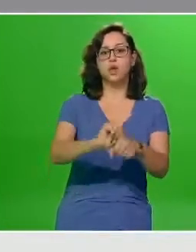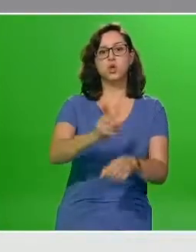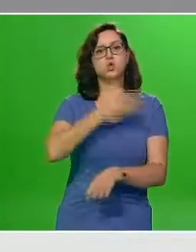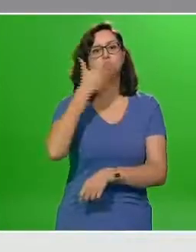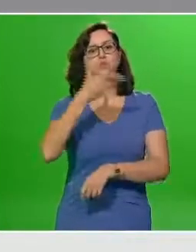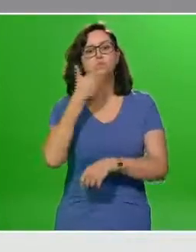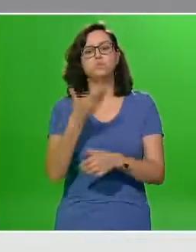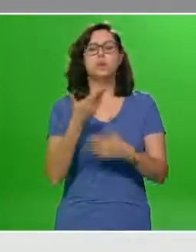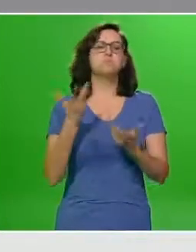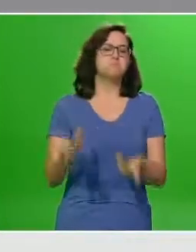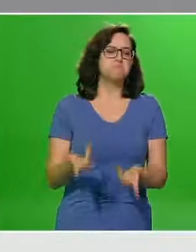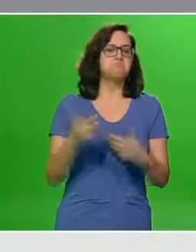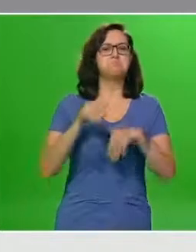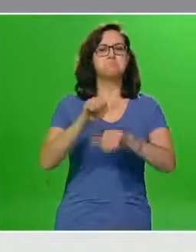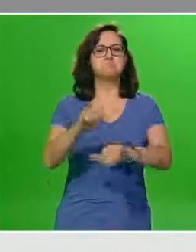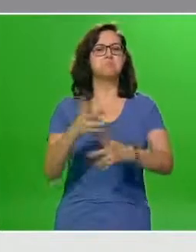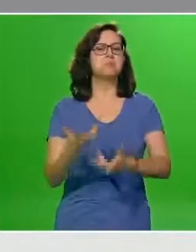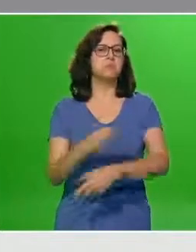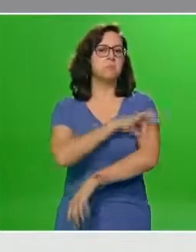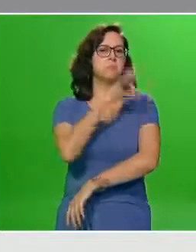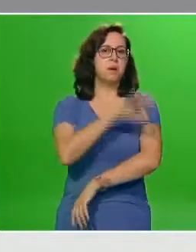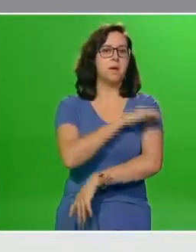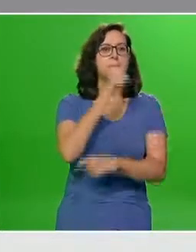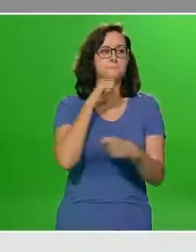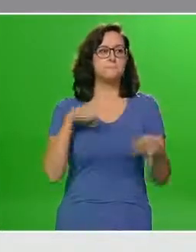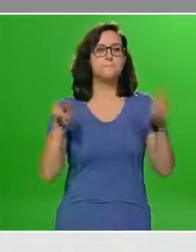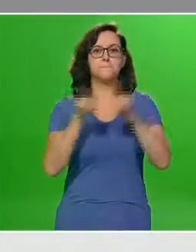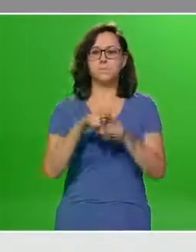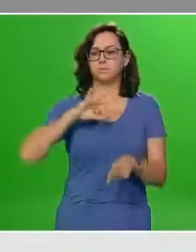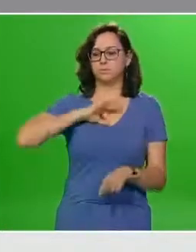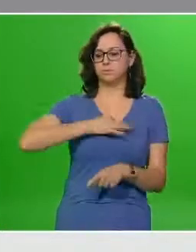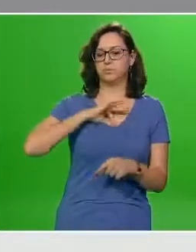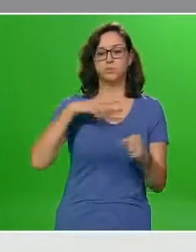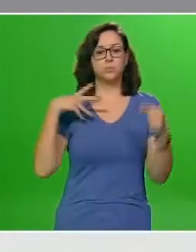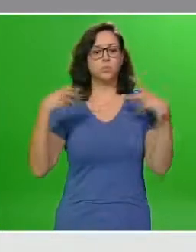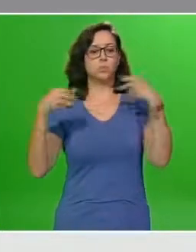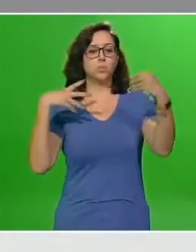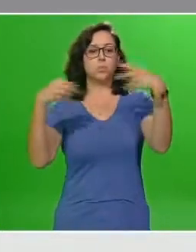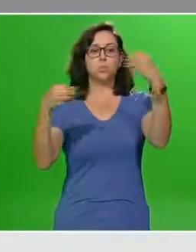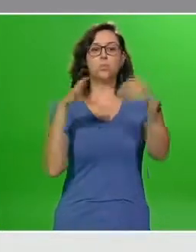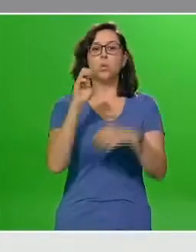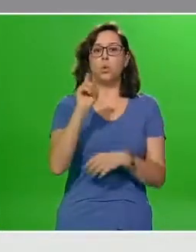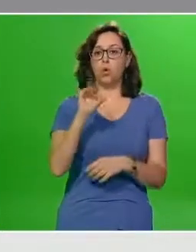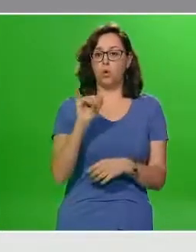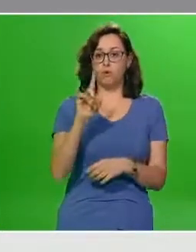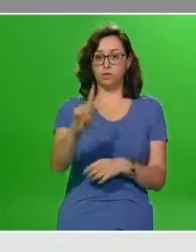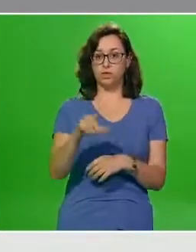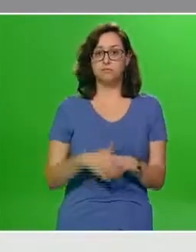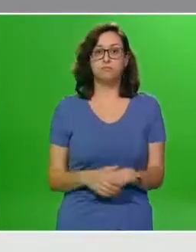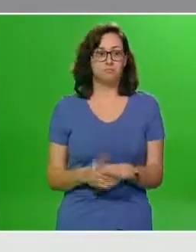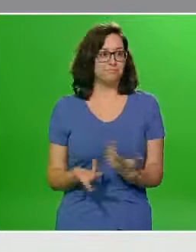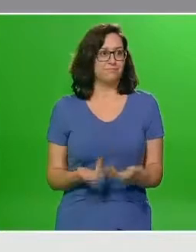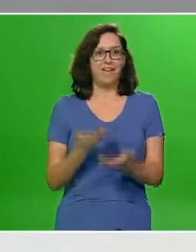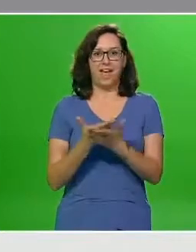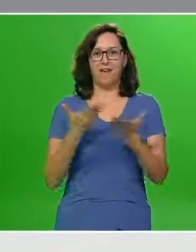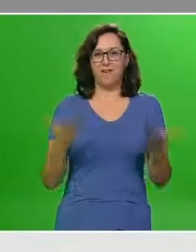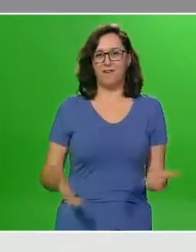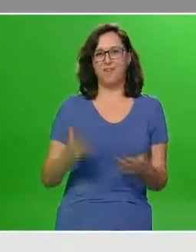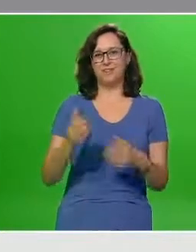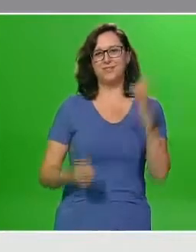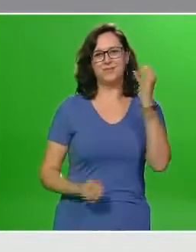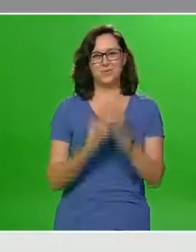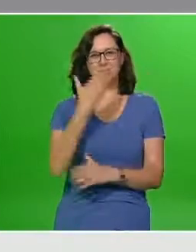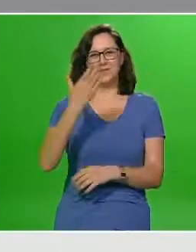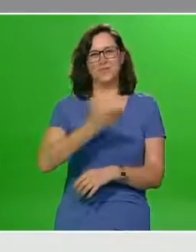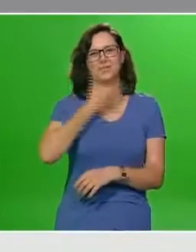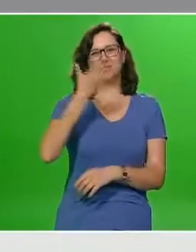de la vacunación como el comportamiento de la epidemia de COVID, ahora en esta modalidad virtual que ya